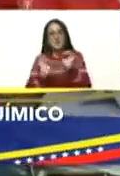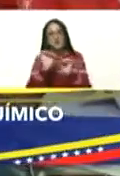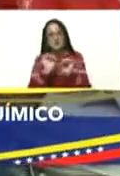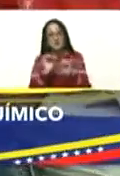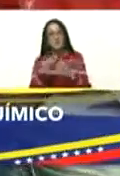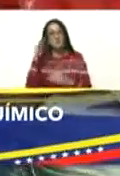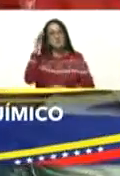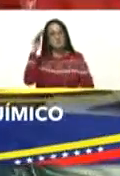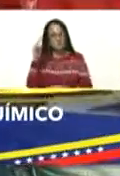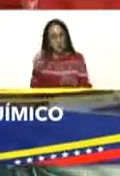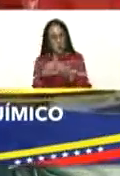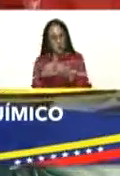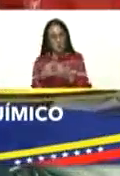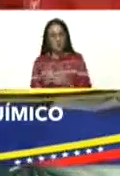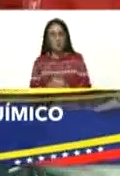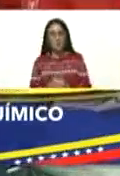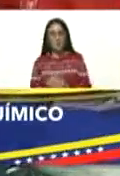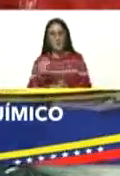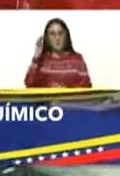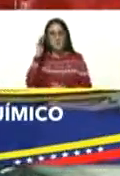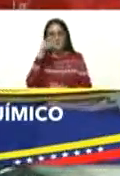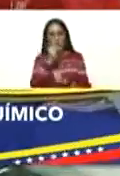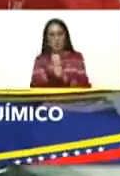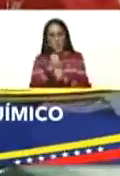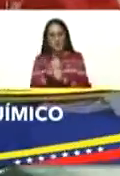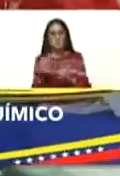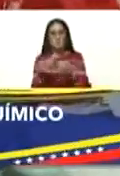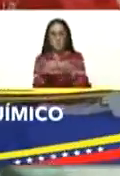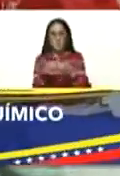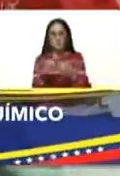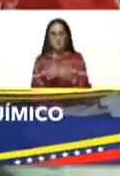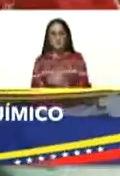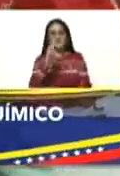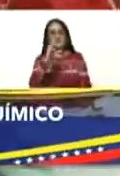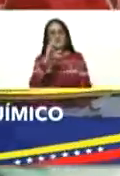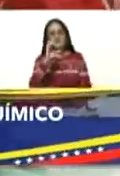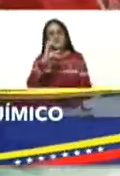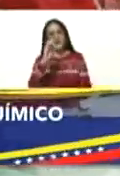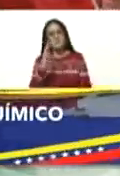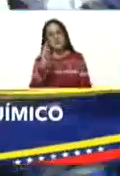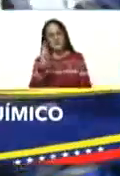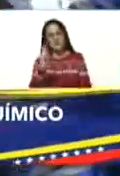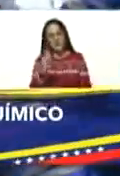milicia nacional, la milicia obrera, los CPT.